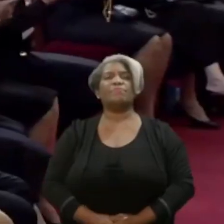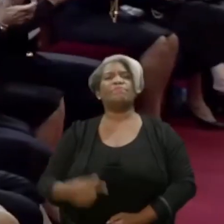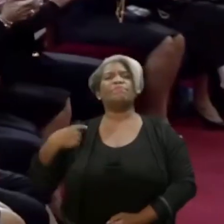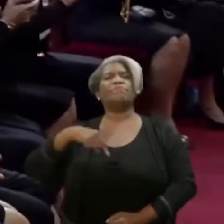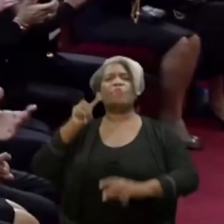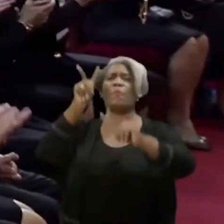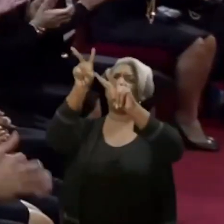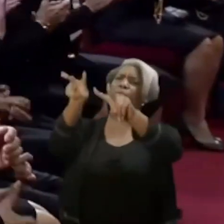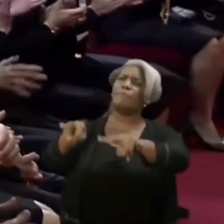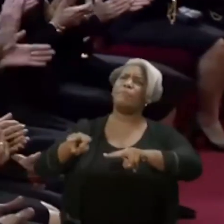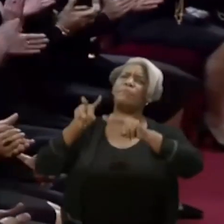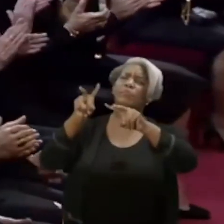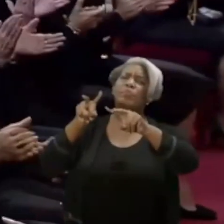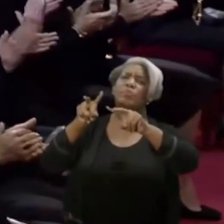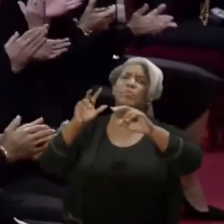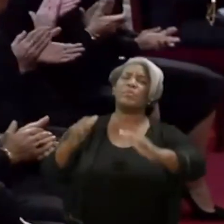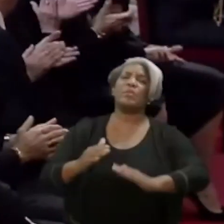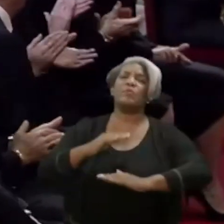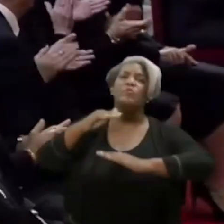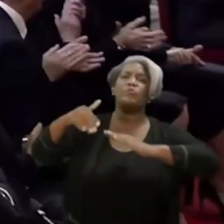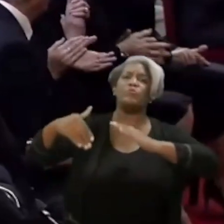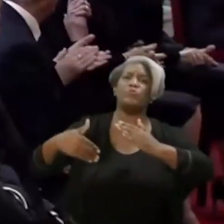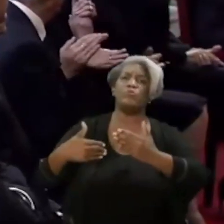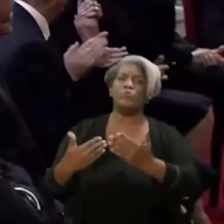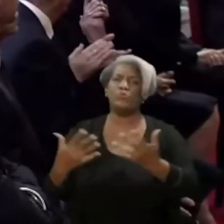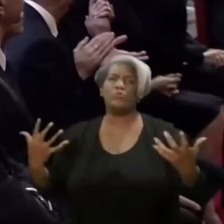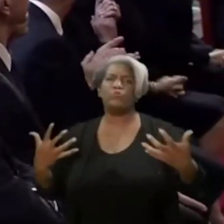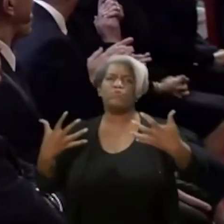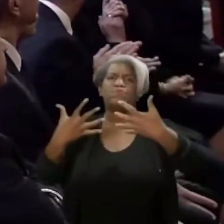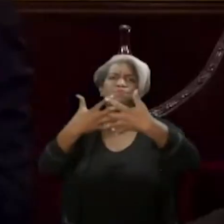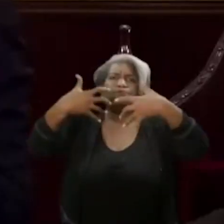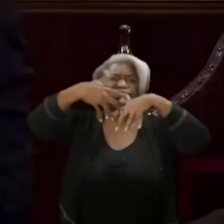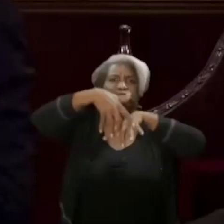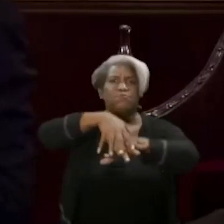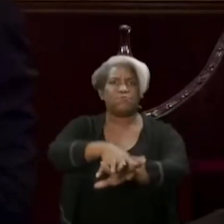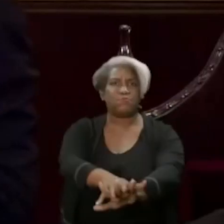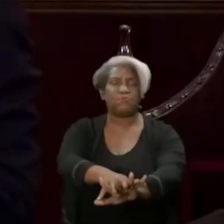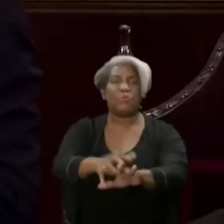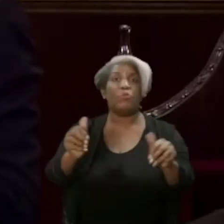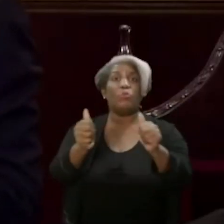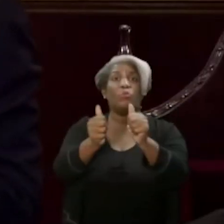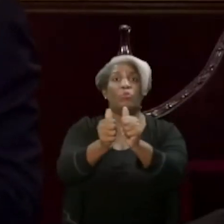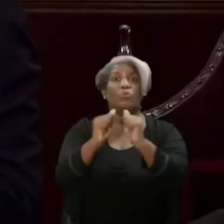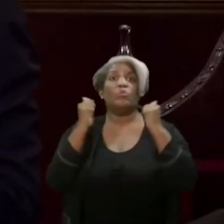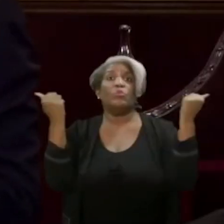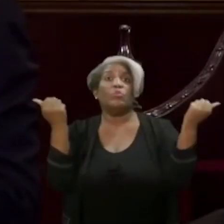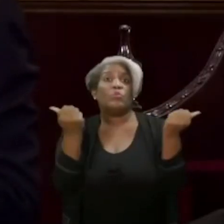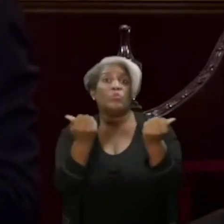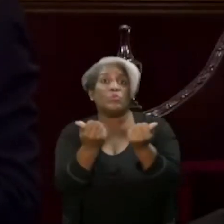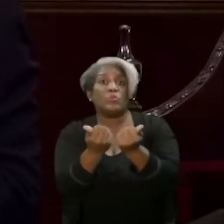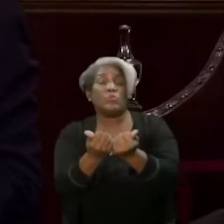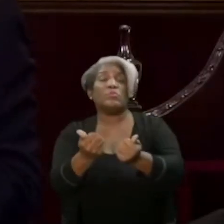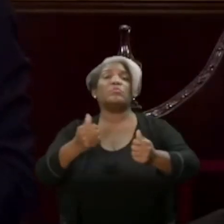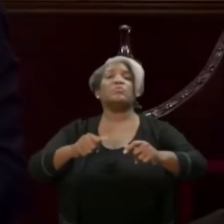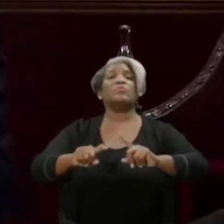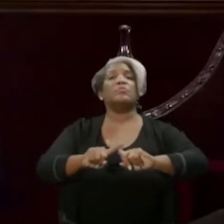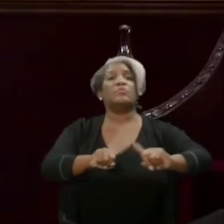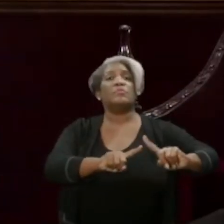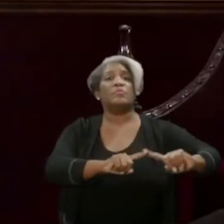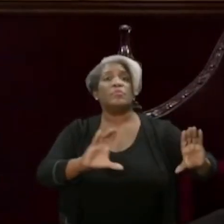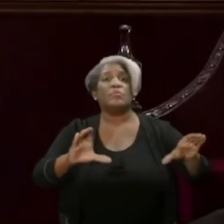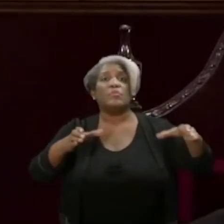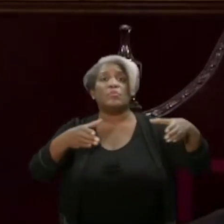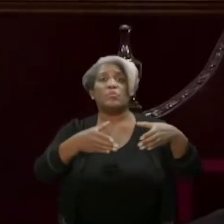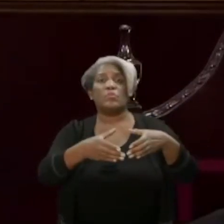Aspiramos a la articulación de un marco integral en los sectores público y privado, junto a asociaciones sin fines de lucro del sector y con